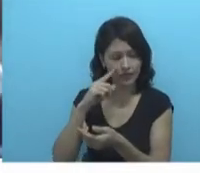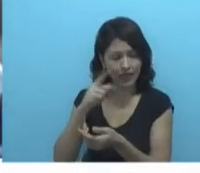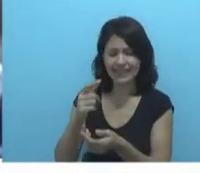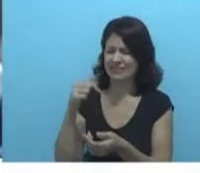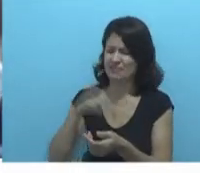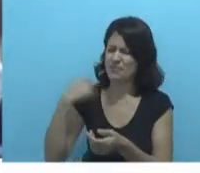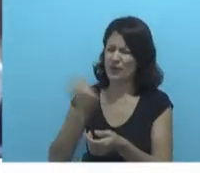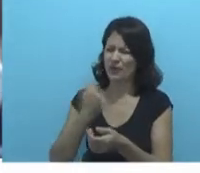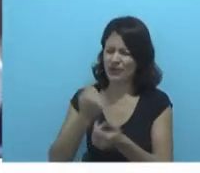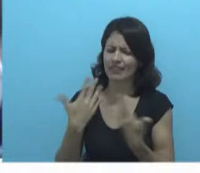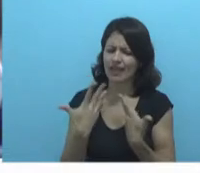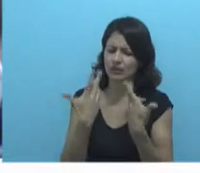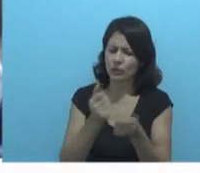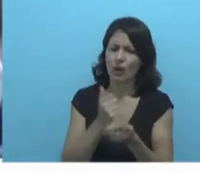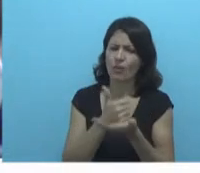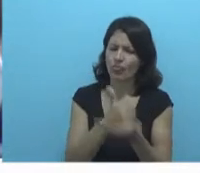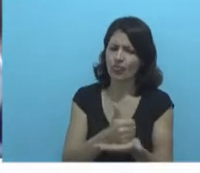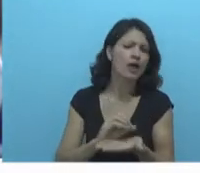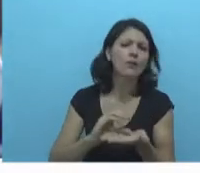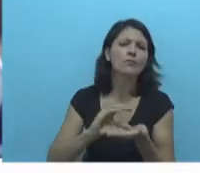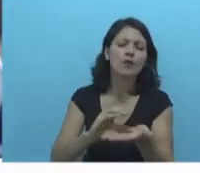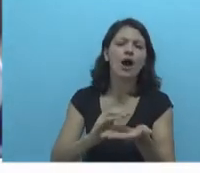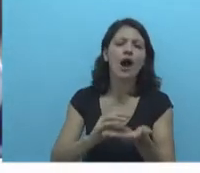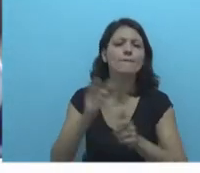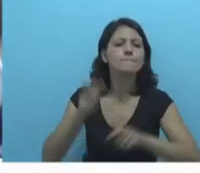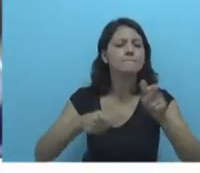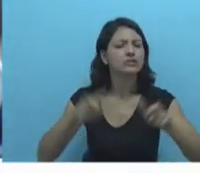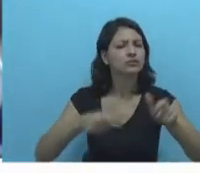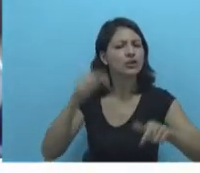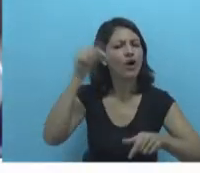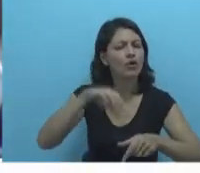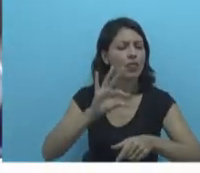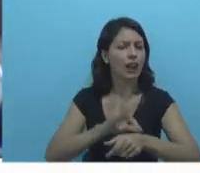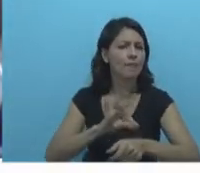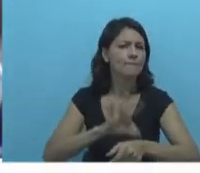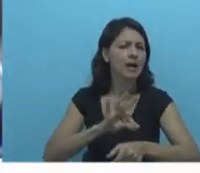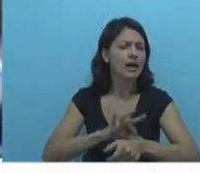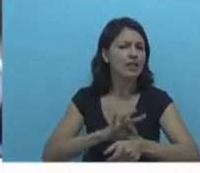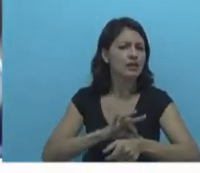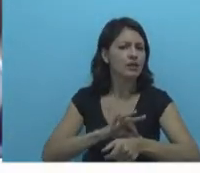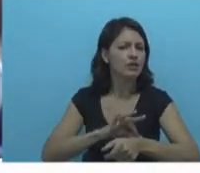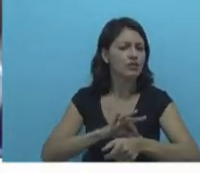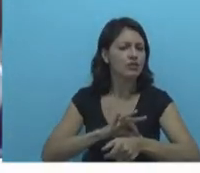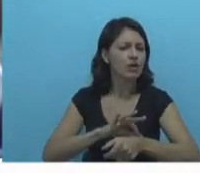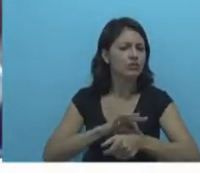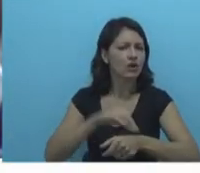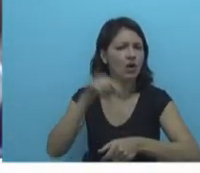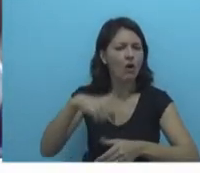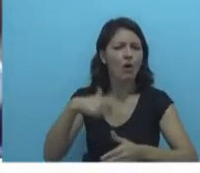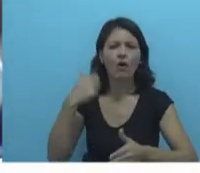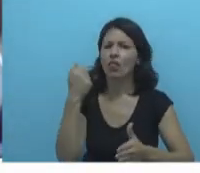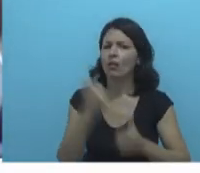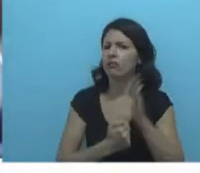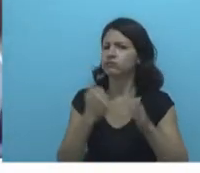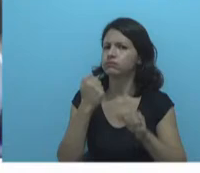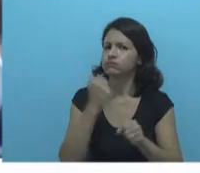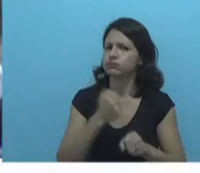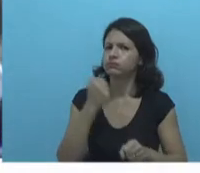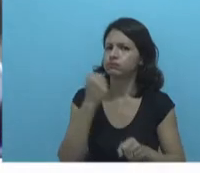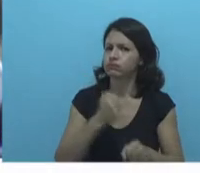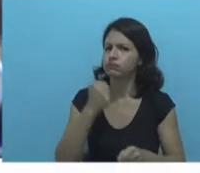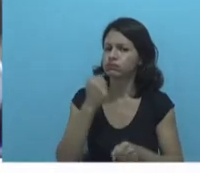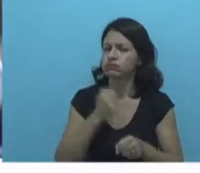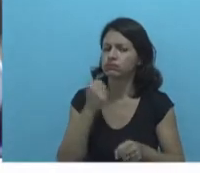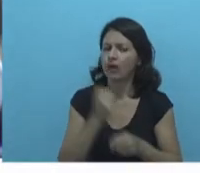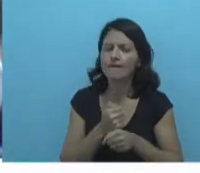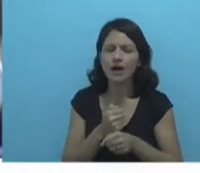hoy están haciendo un tremendo esfuerzo, a quienes hoy están en la primera línea de combate a la pandemia, y en este